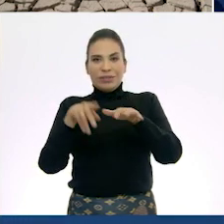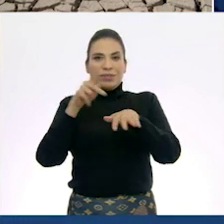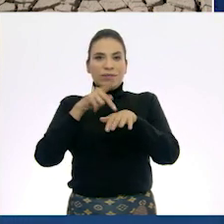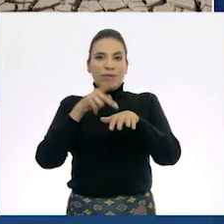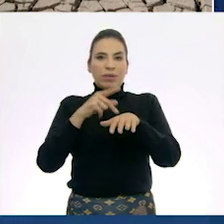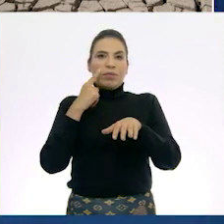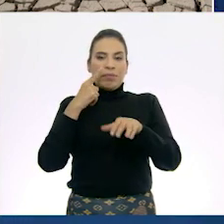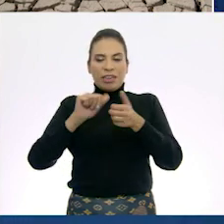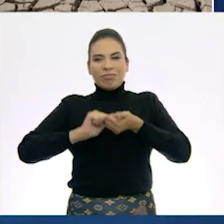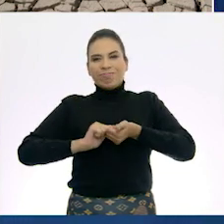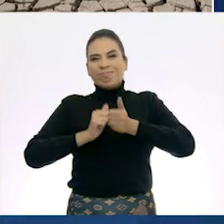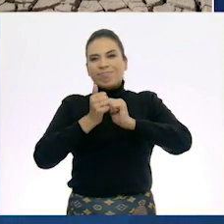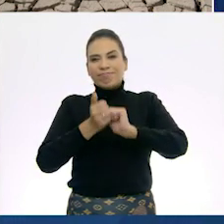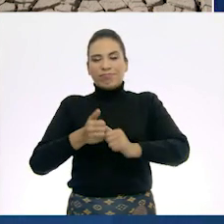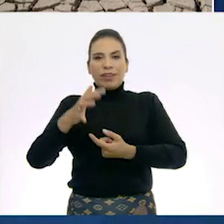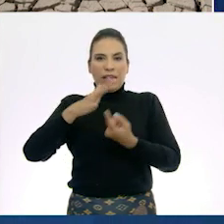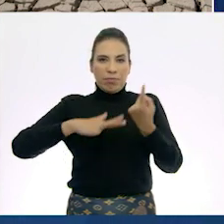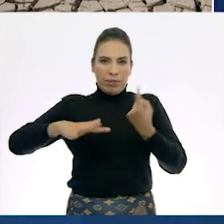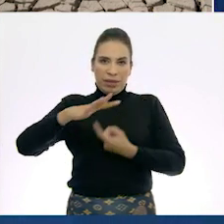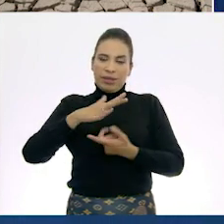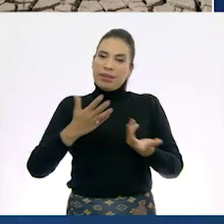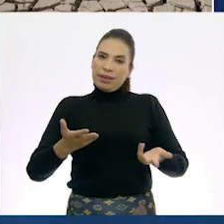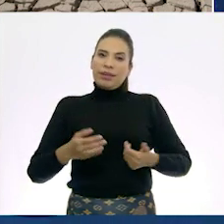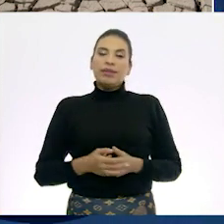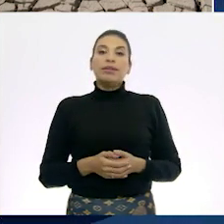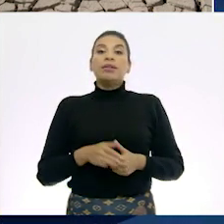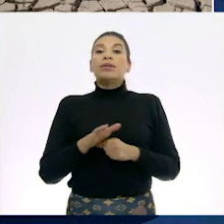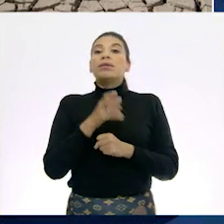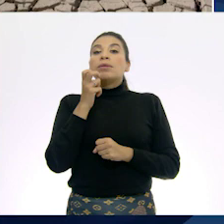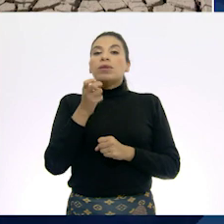este deterioro ambiental. Así que es. Que